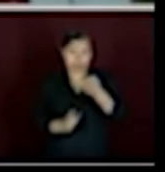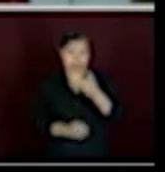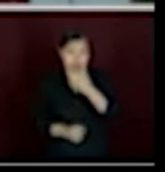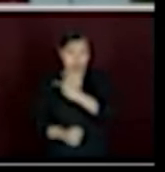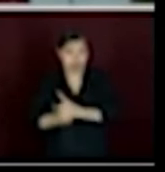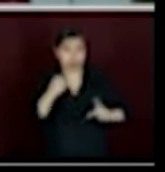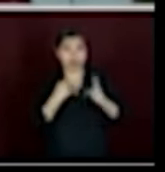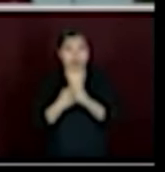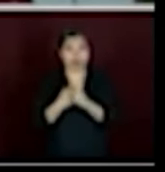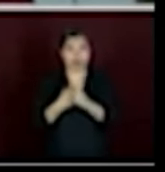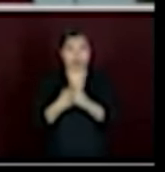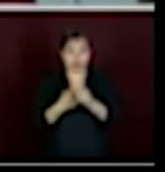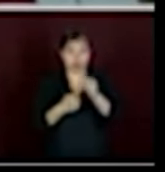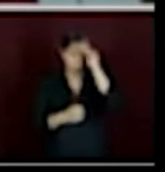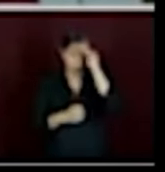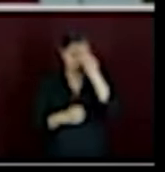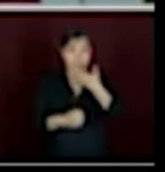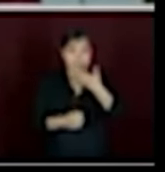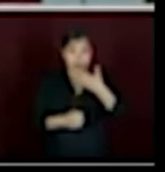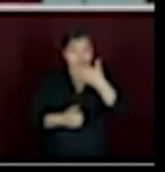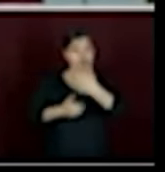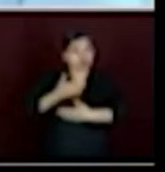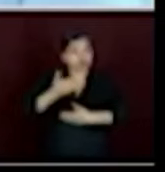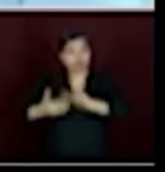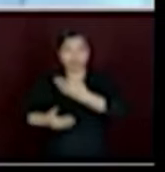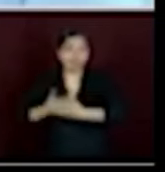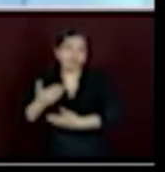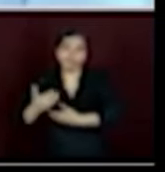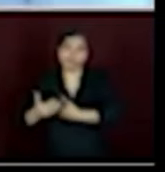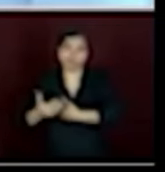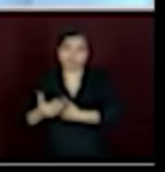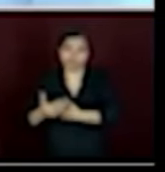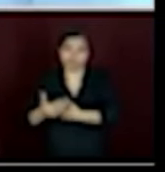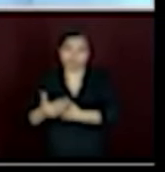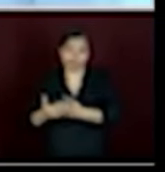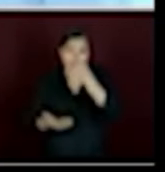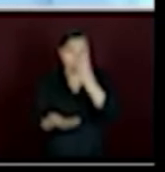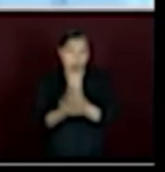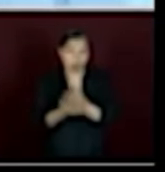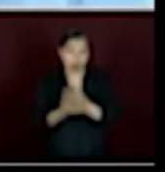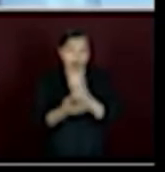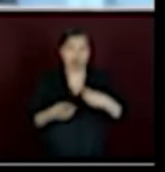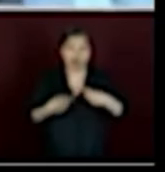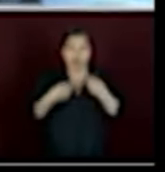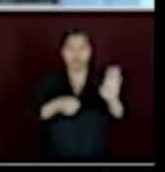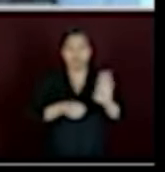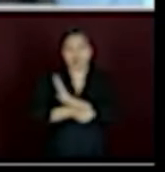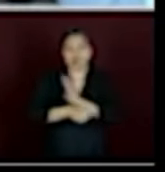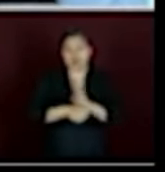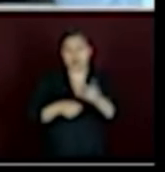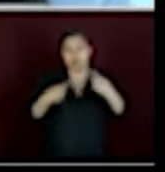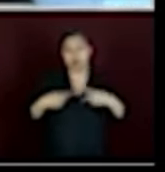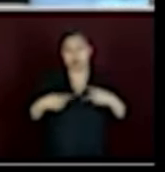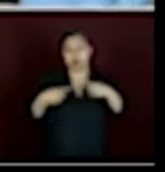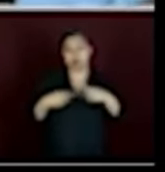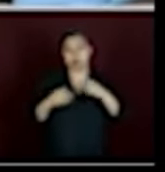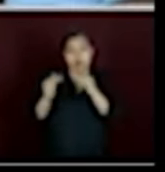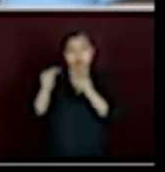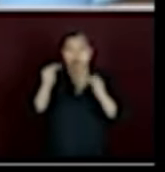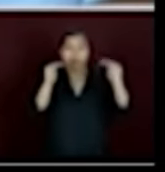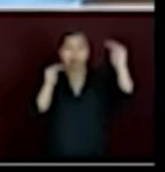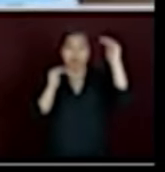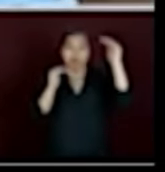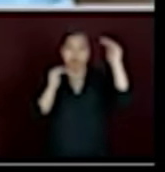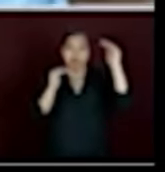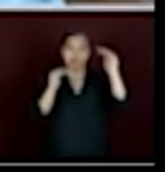Yo creo que es más el entusiasmo que el temor. Yo creo que es más el afán de ir a ejercer